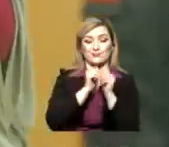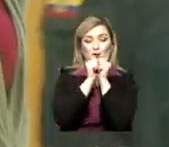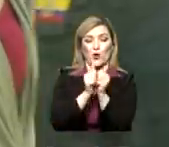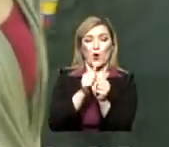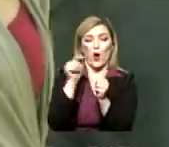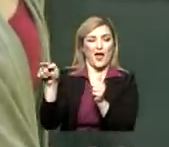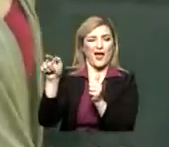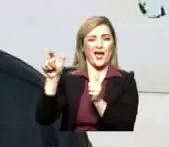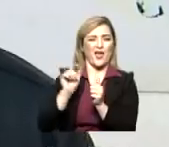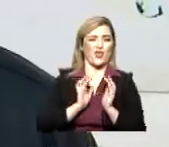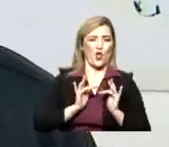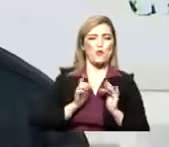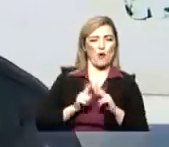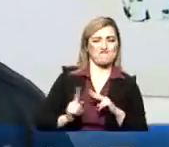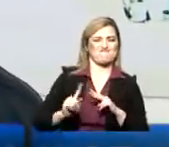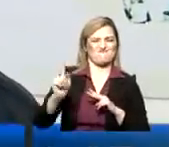a un prófugo de la justicia.